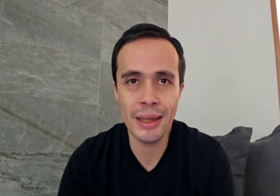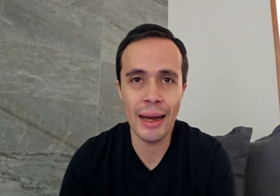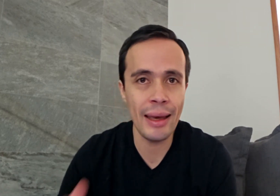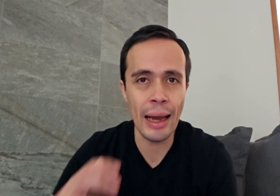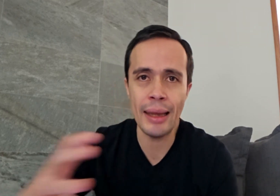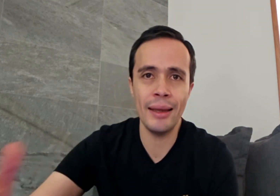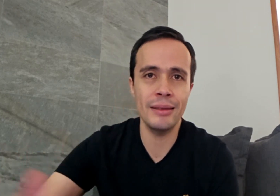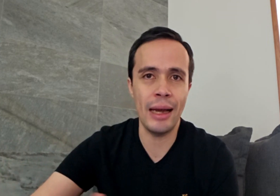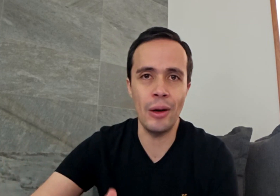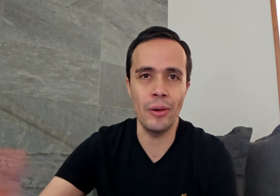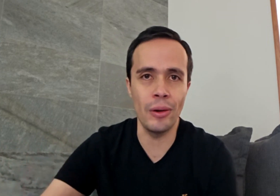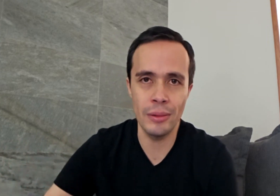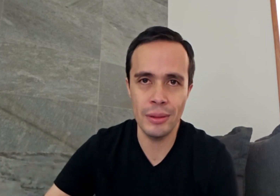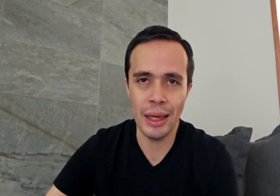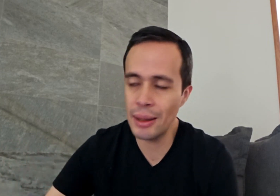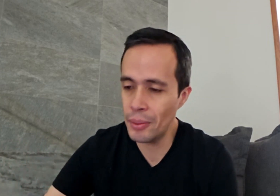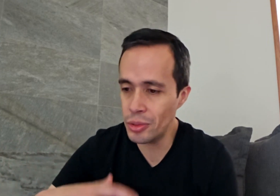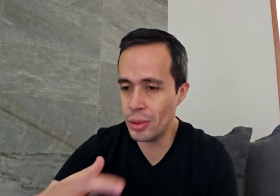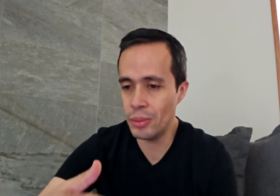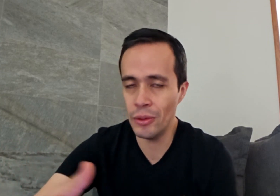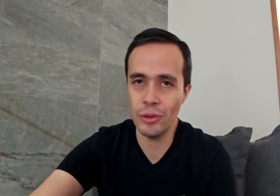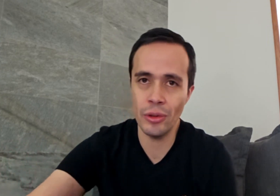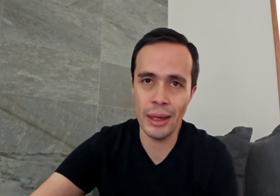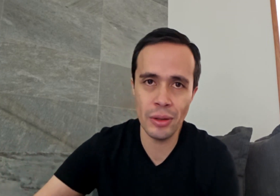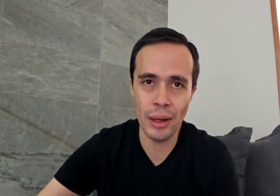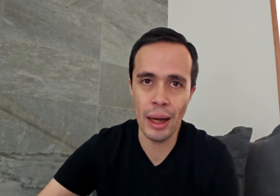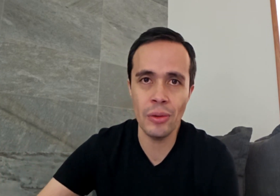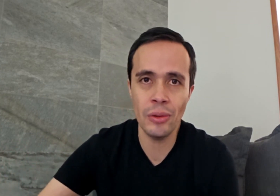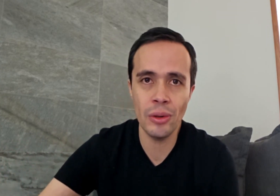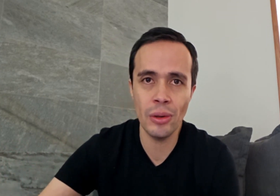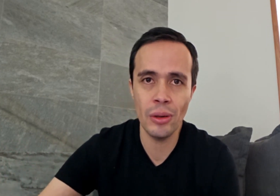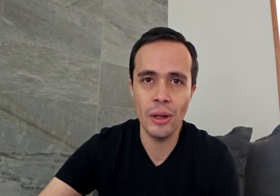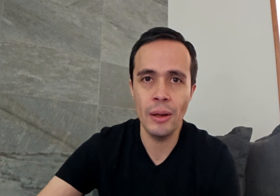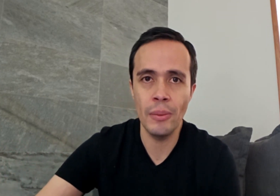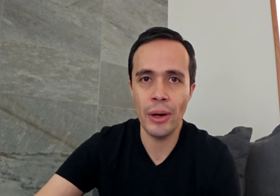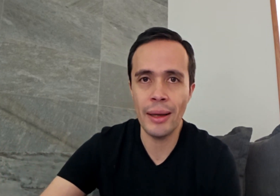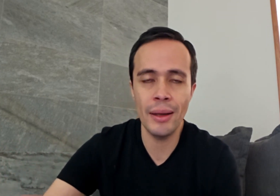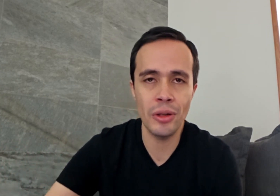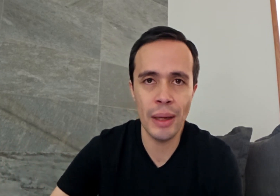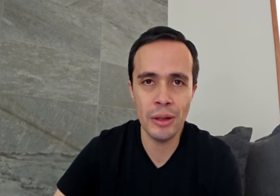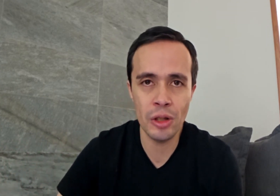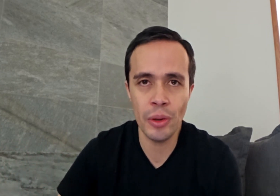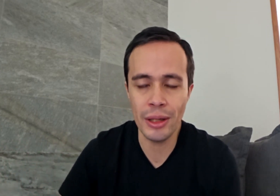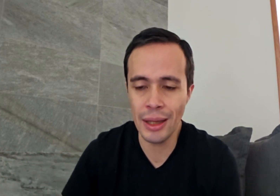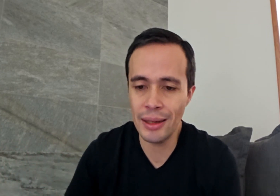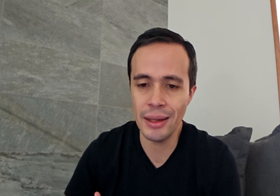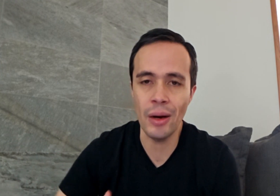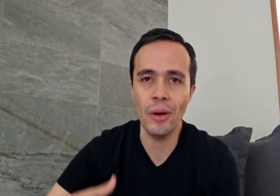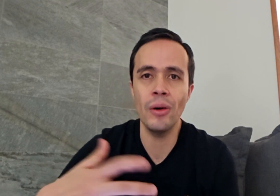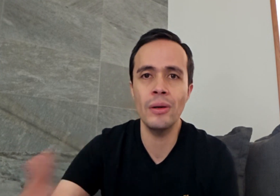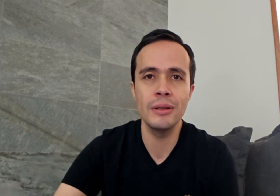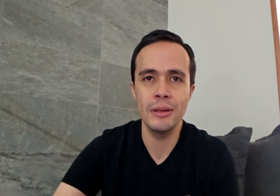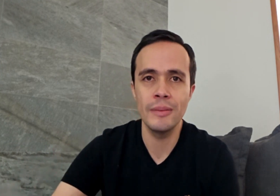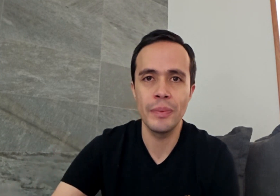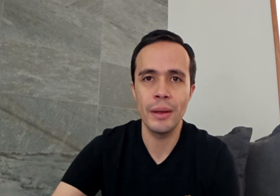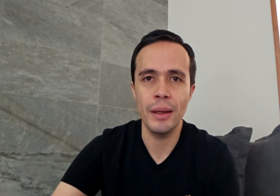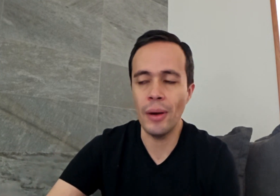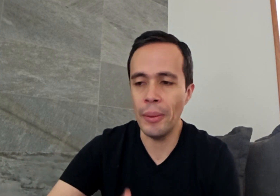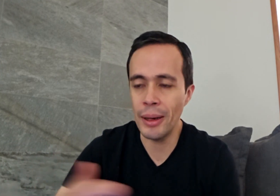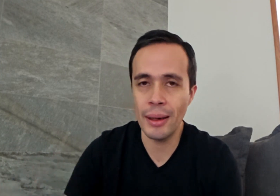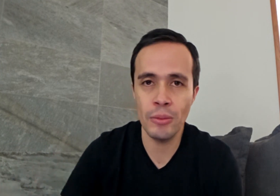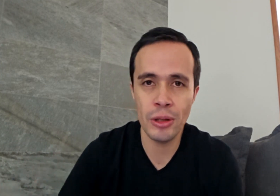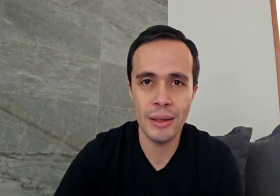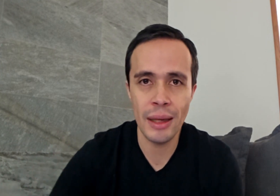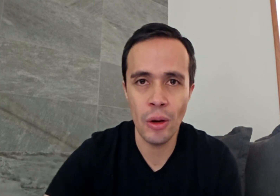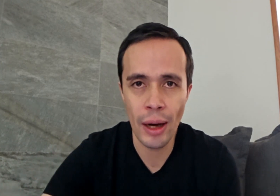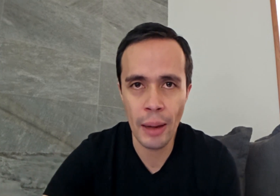para empezar, ahí alguien se alocó. Ya sabemos cómo funciona esto. Alguno por ahí de los mandos policiales se alocó, dijo,